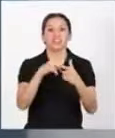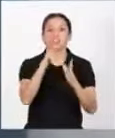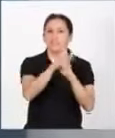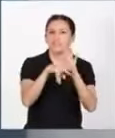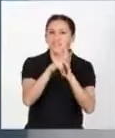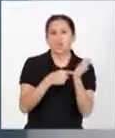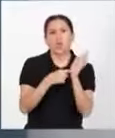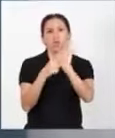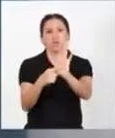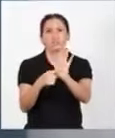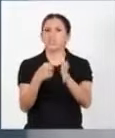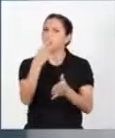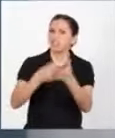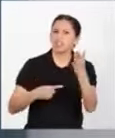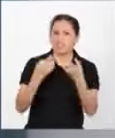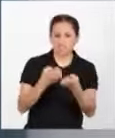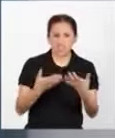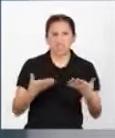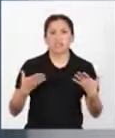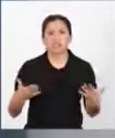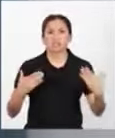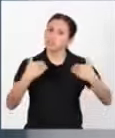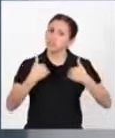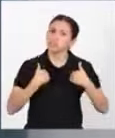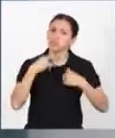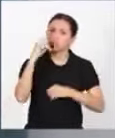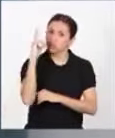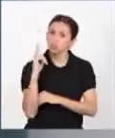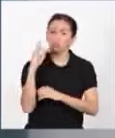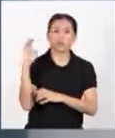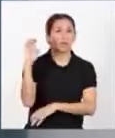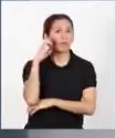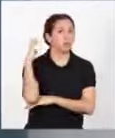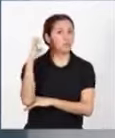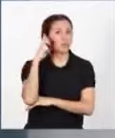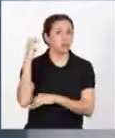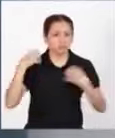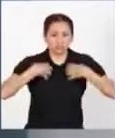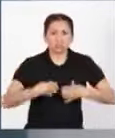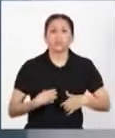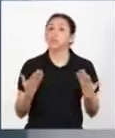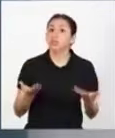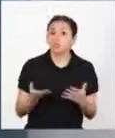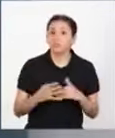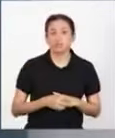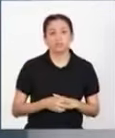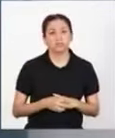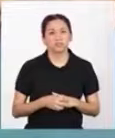según lo que nos enseñó el video, ¿qué elementos debería tener una mochila de emergencia?